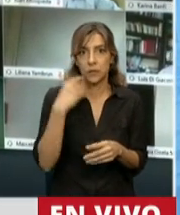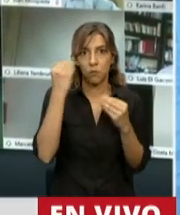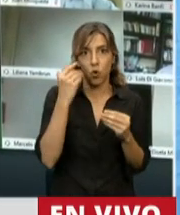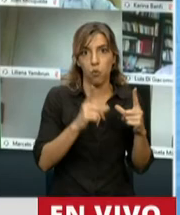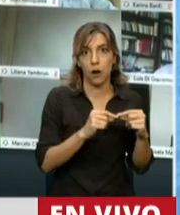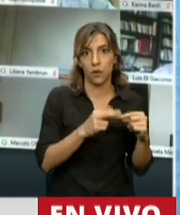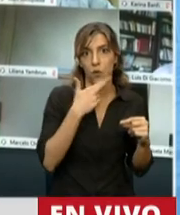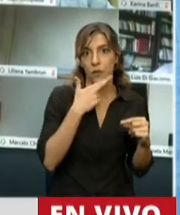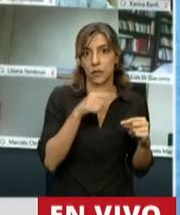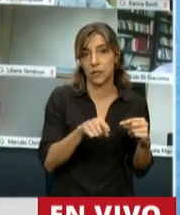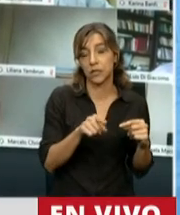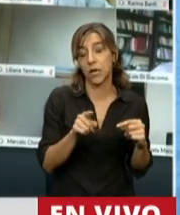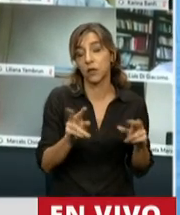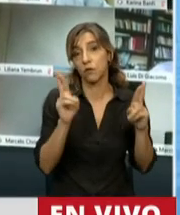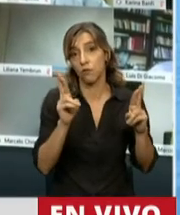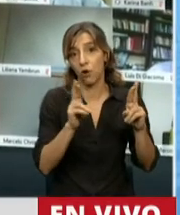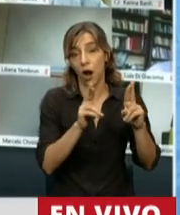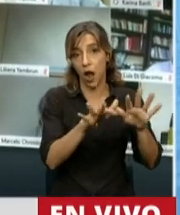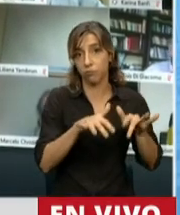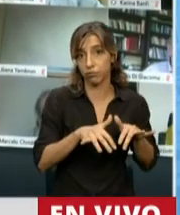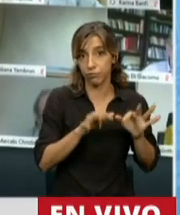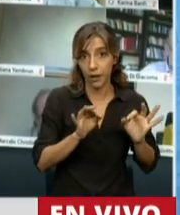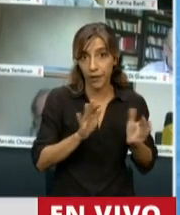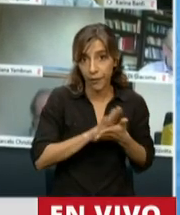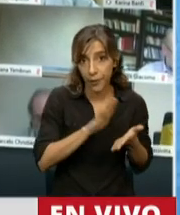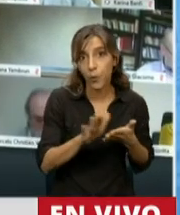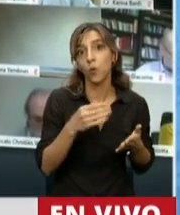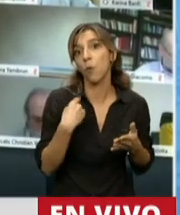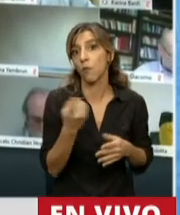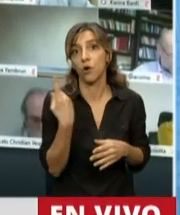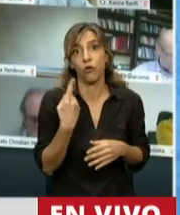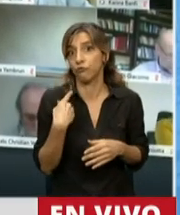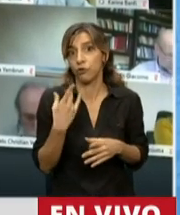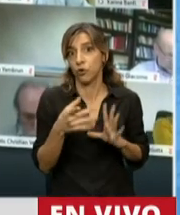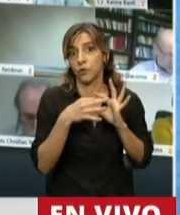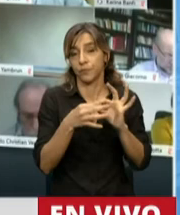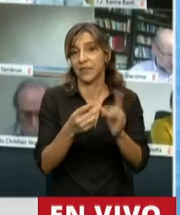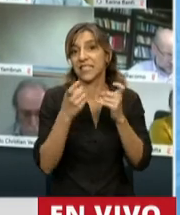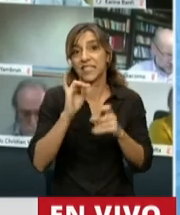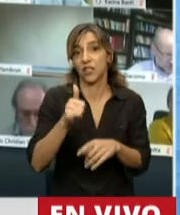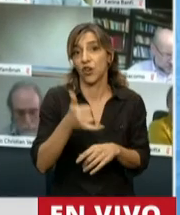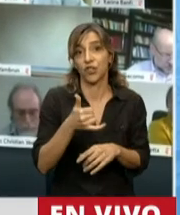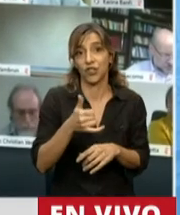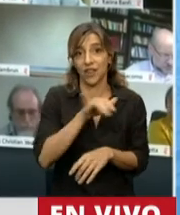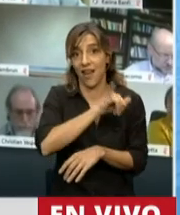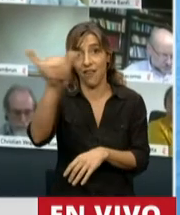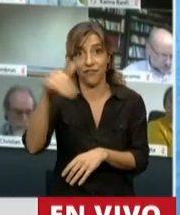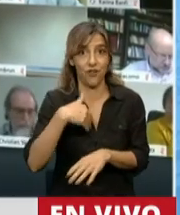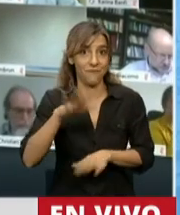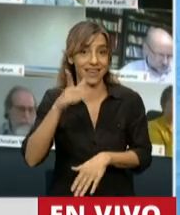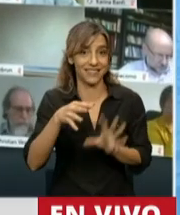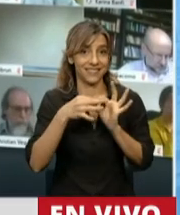muy buena, ojalá que lo podamos corregir. Nosotros dependemos mucho del avión, dependemos mucho de Aerolíneas Argentinas. Vaya